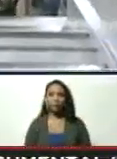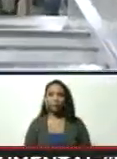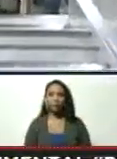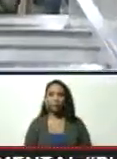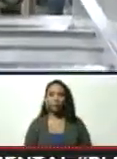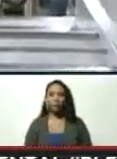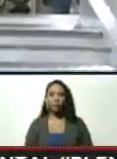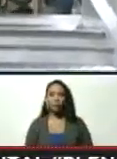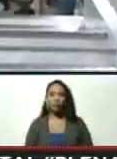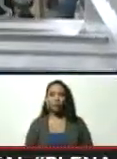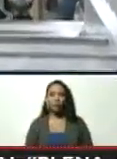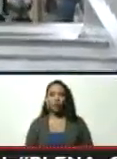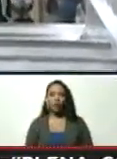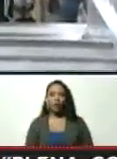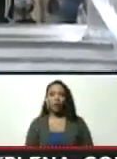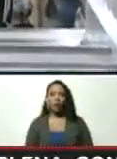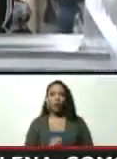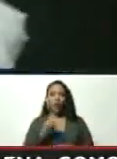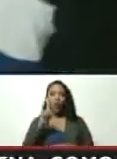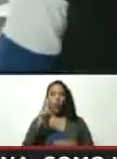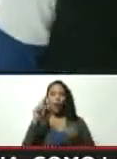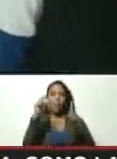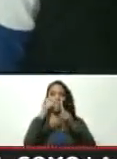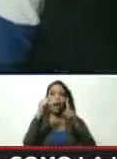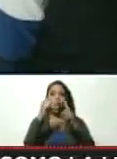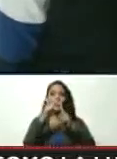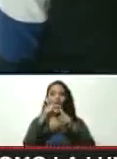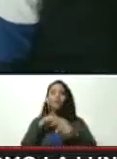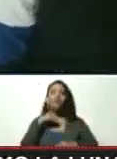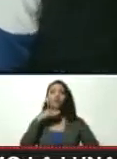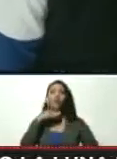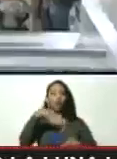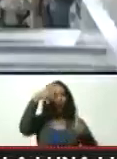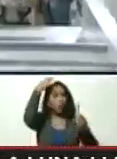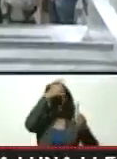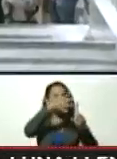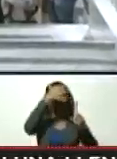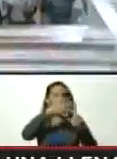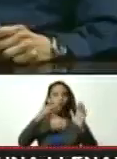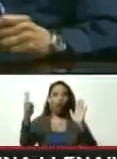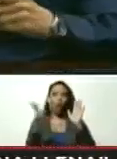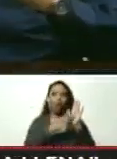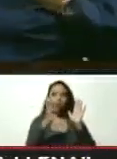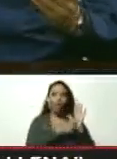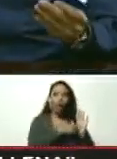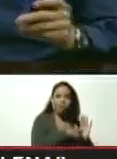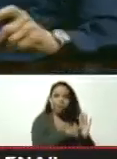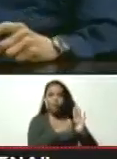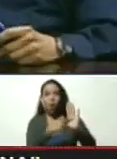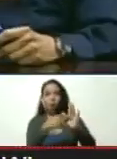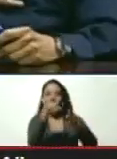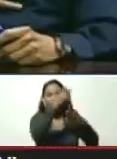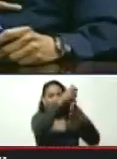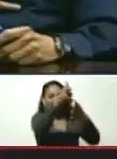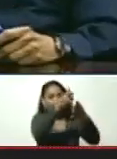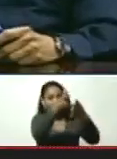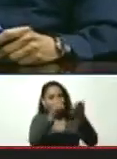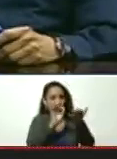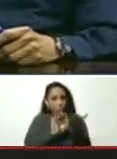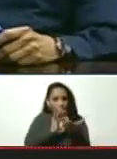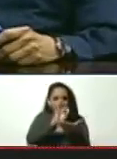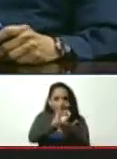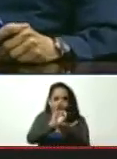Una proclama llena de orientaciones, de verdades, de líneas estratégicas